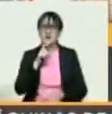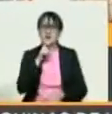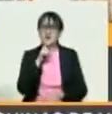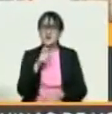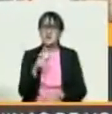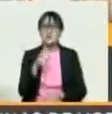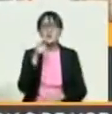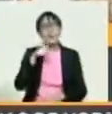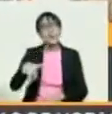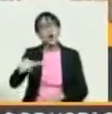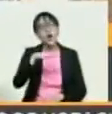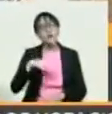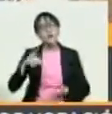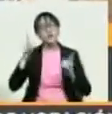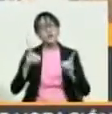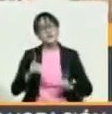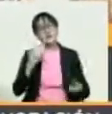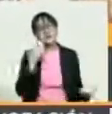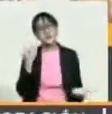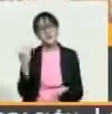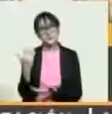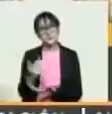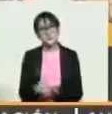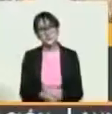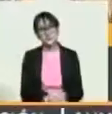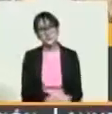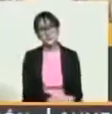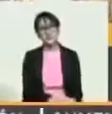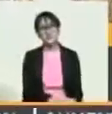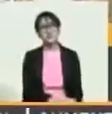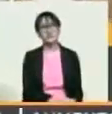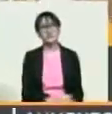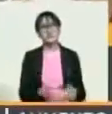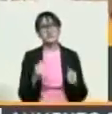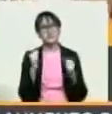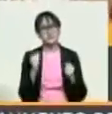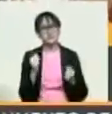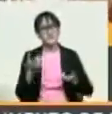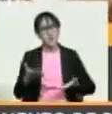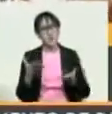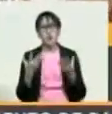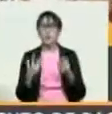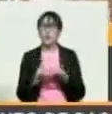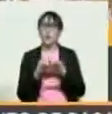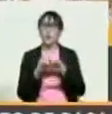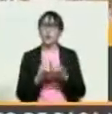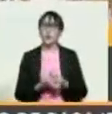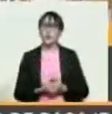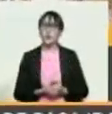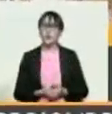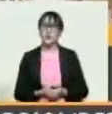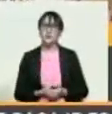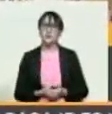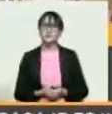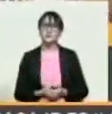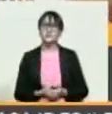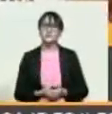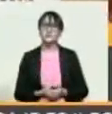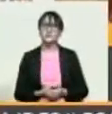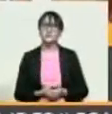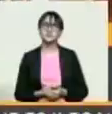el pueblo de venezuela los compatriotas vamos juntos